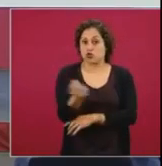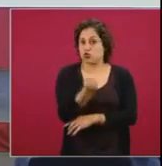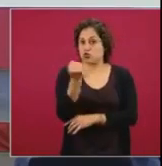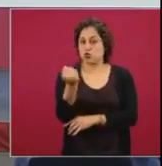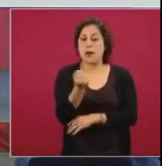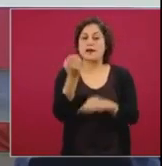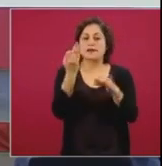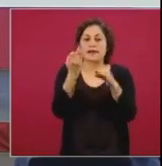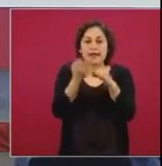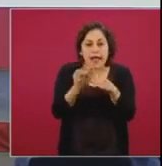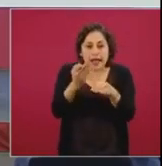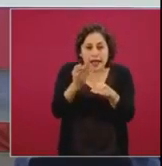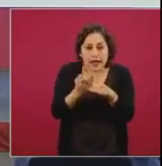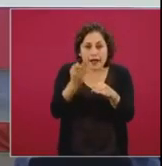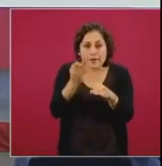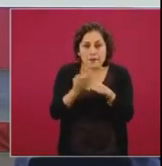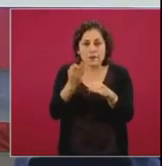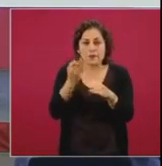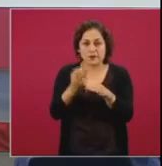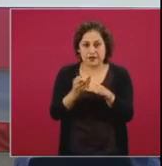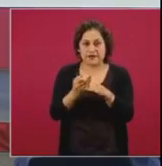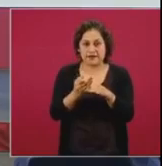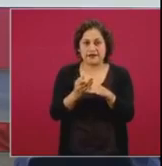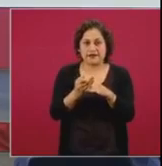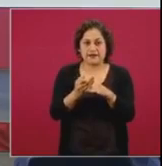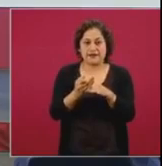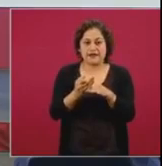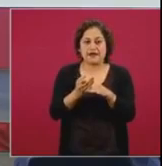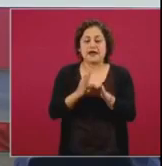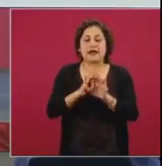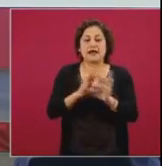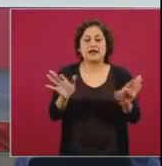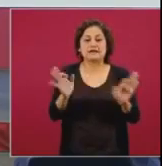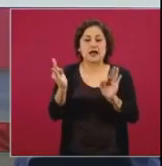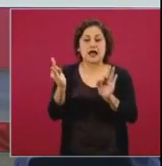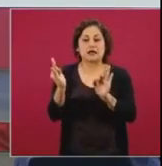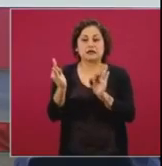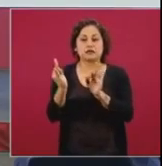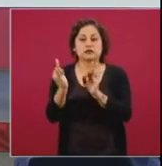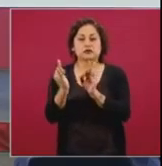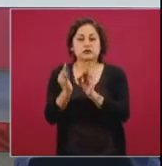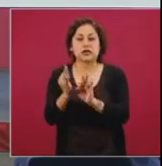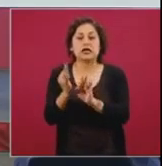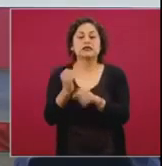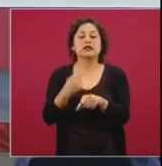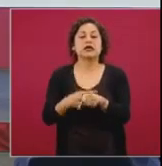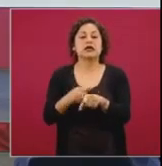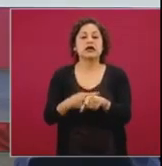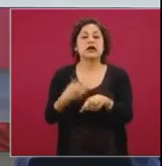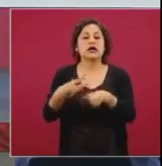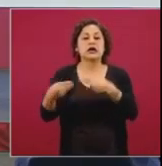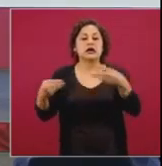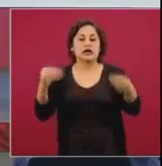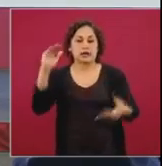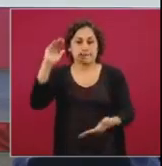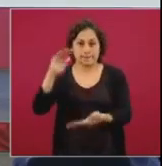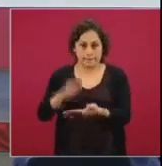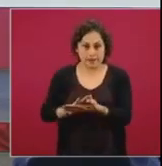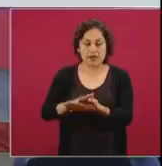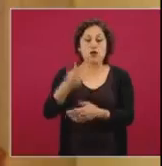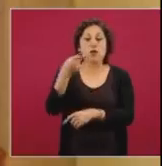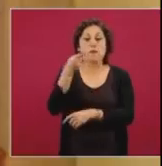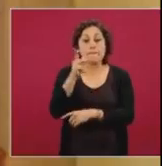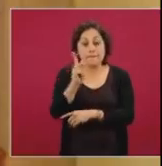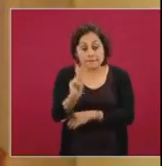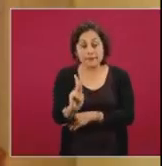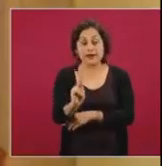el que estamos, en donde ya estamos en vías de la eliminación, no es tan contagiosa, pero entonces se hace mucho más difícil llegar a